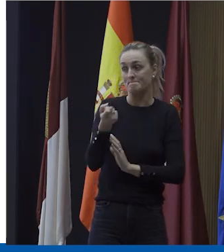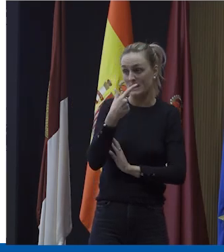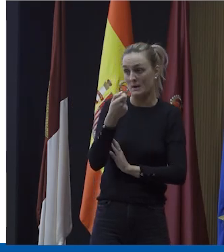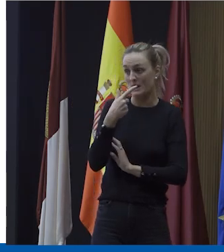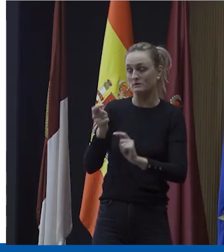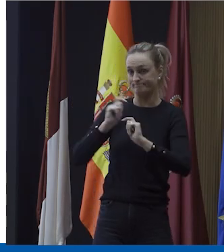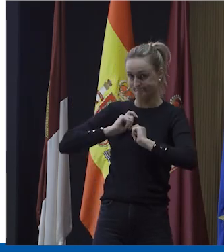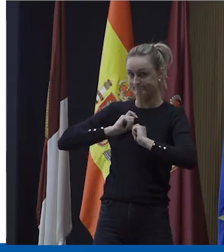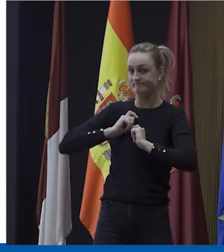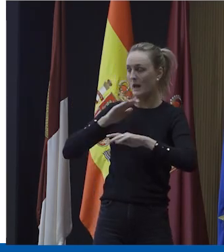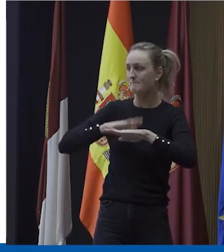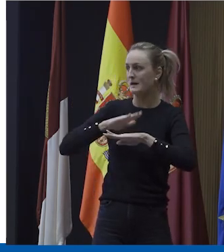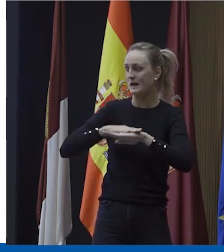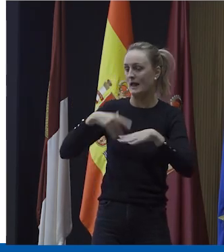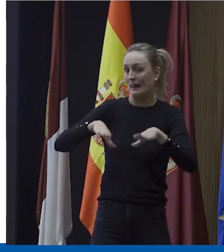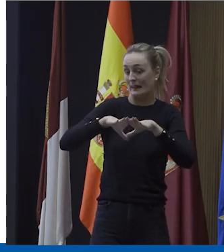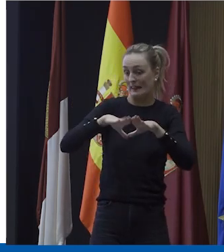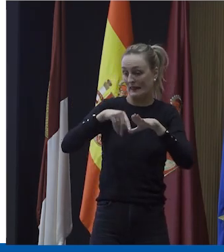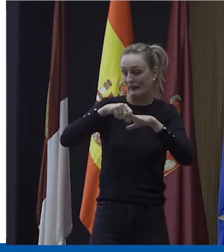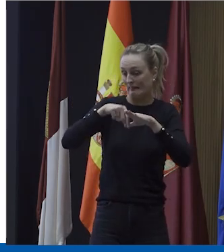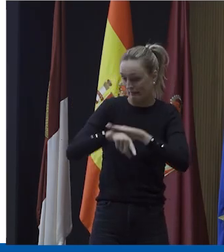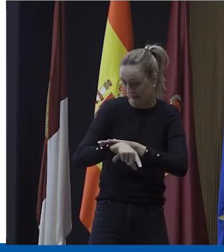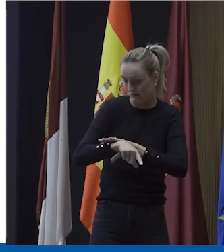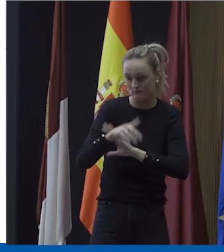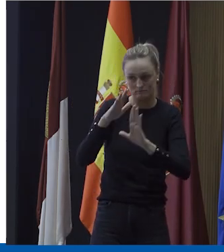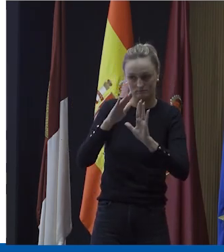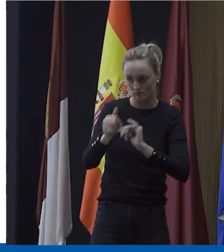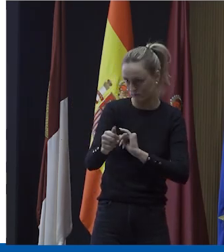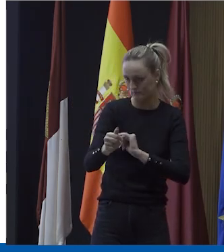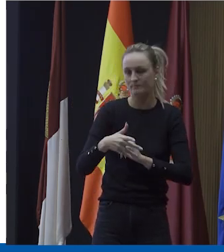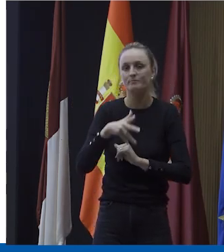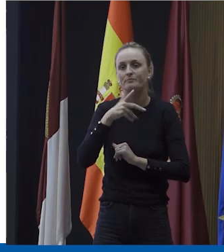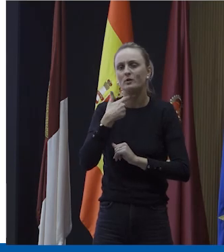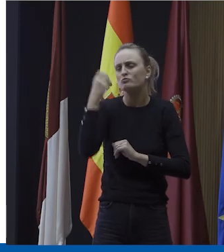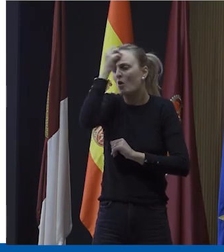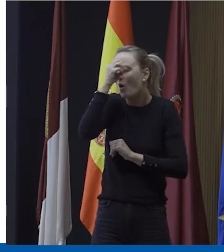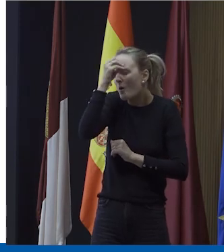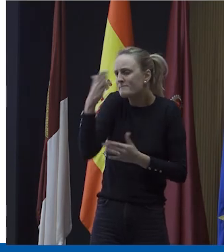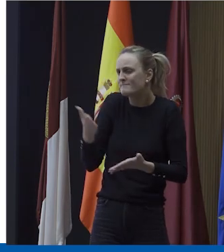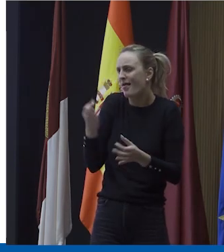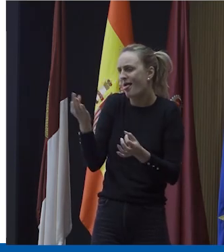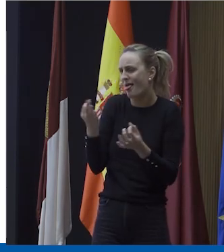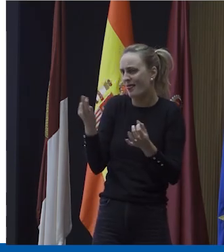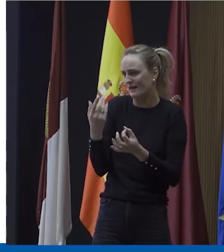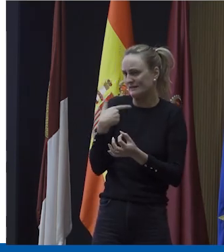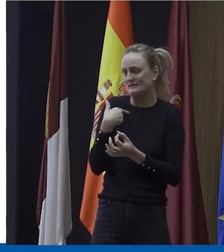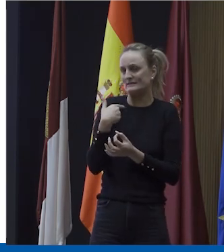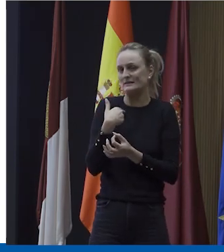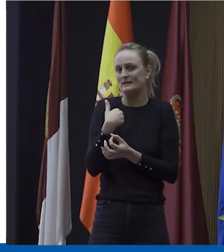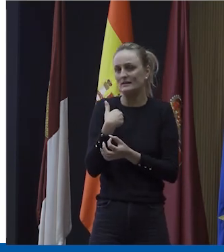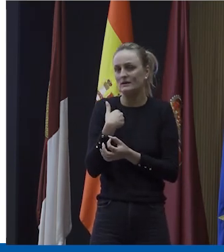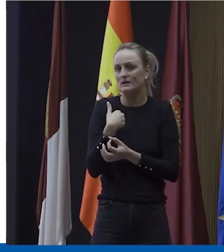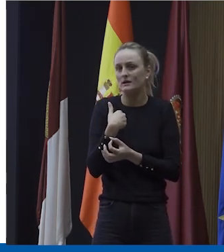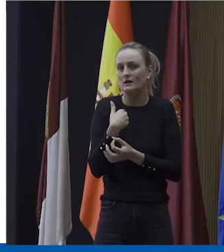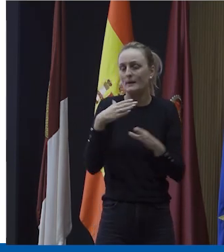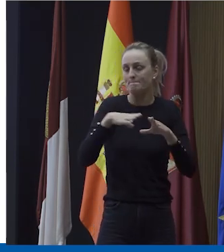pastillas para que no se te escape la orina. Entonces, ¿qué opinas de este tema? Que te traten, que no